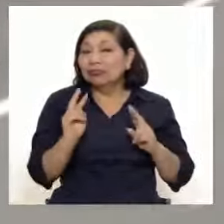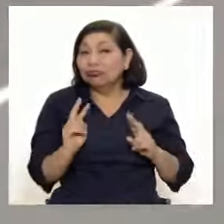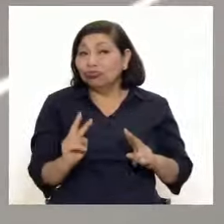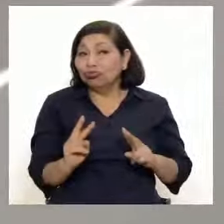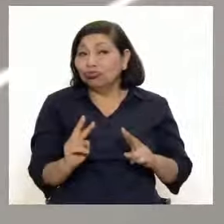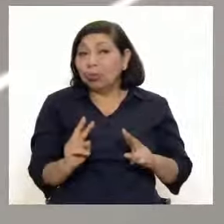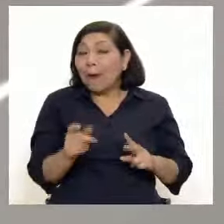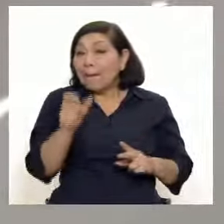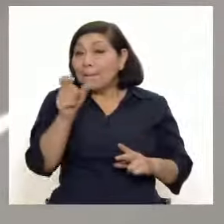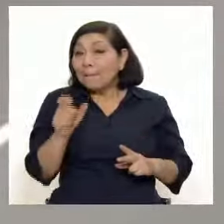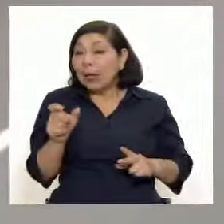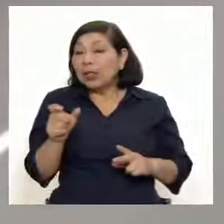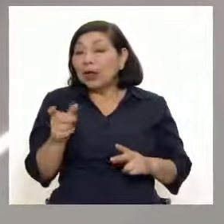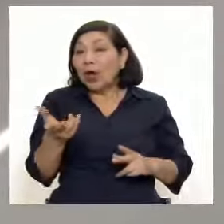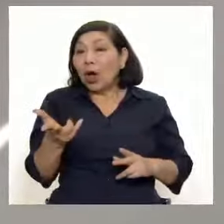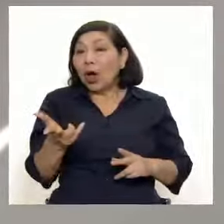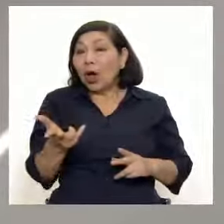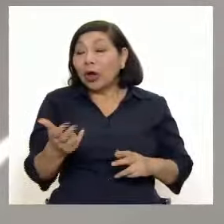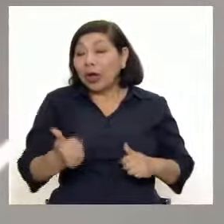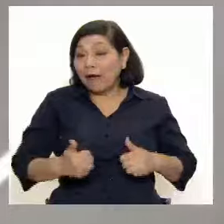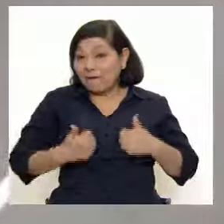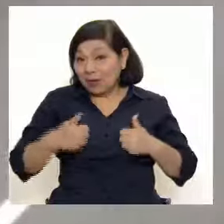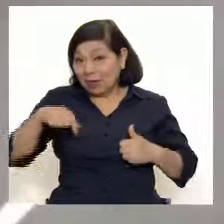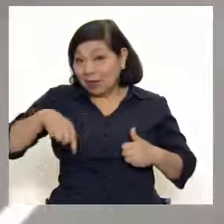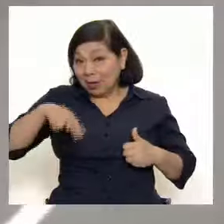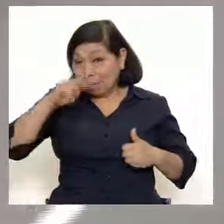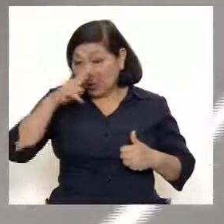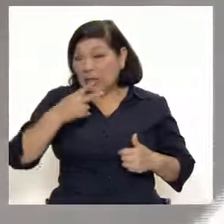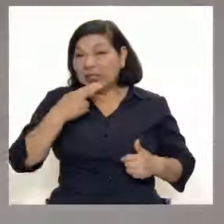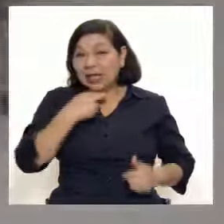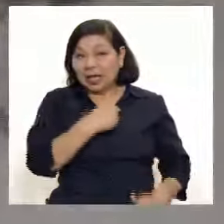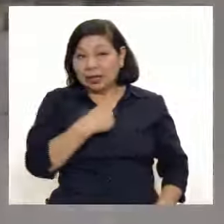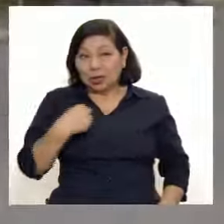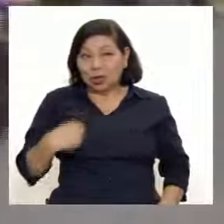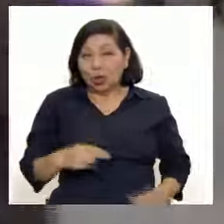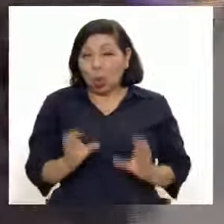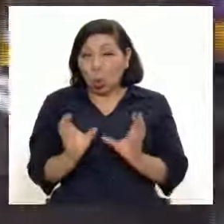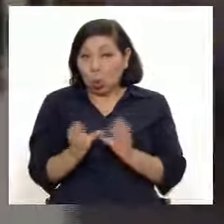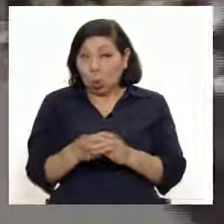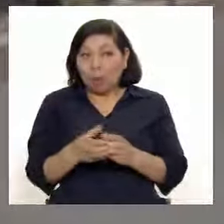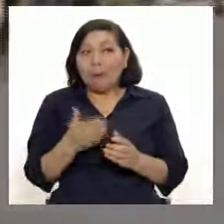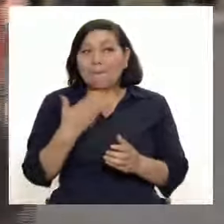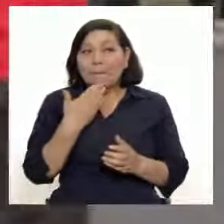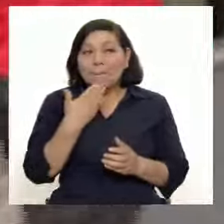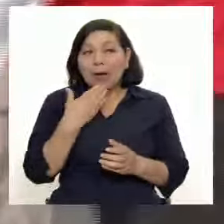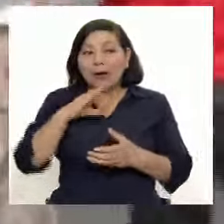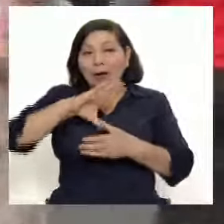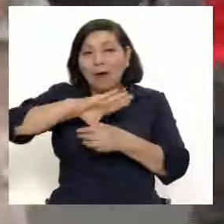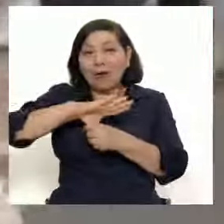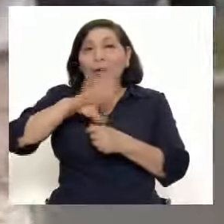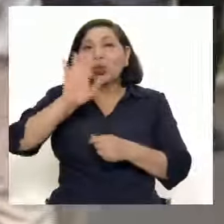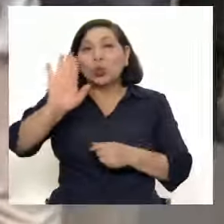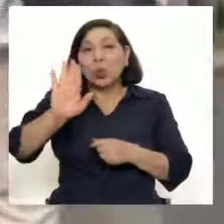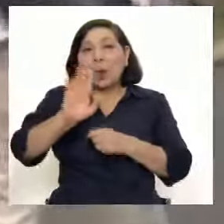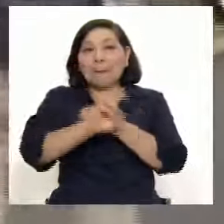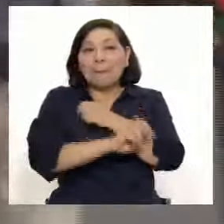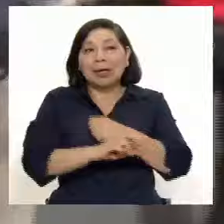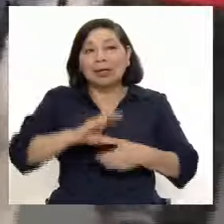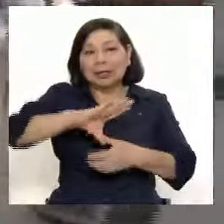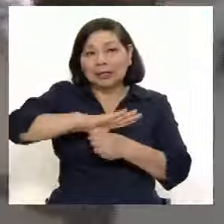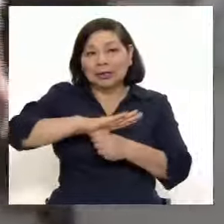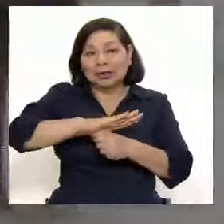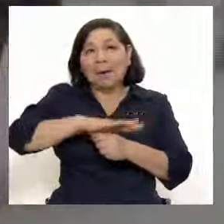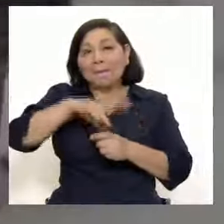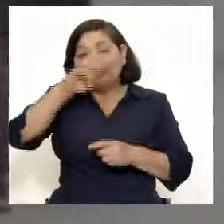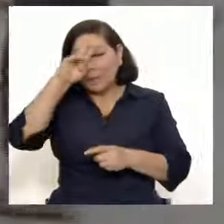a ciudadanos chinos residentes en nuestro país que se han agrupado precisamente con la bandera de China, con la